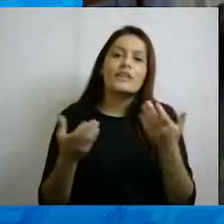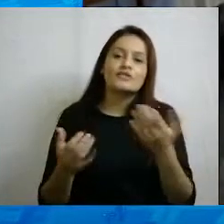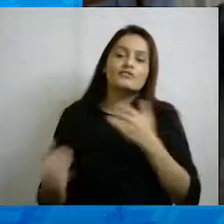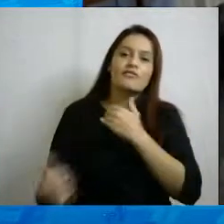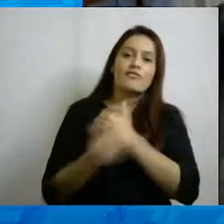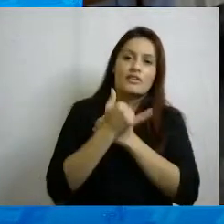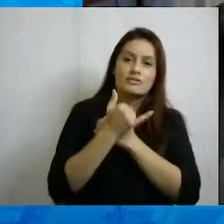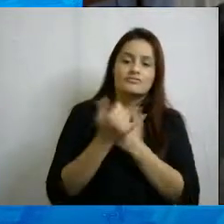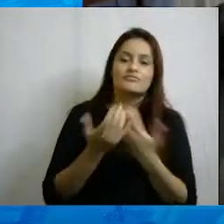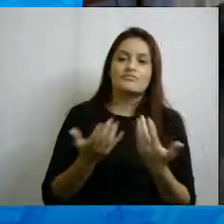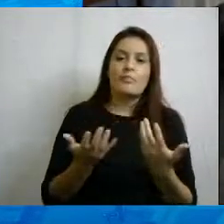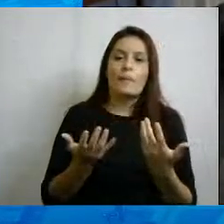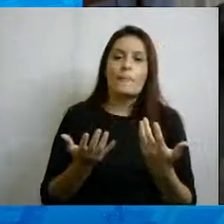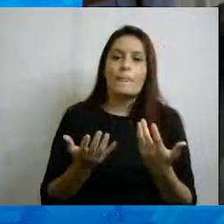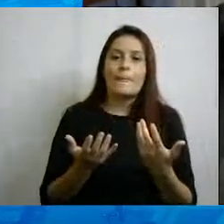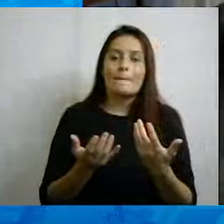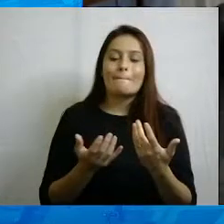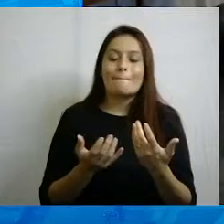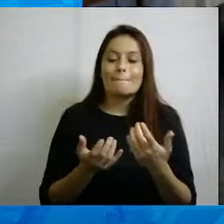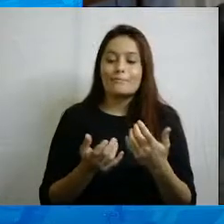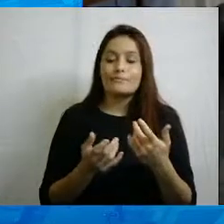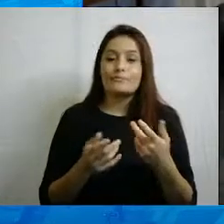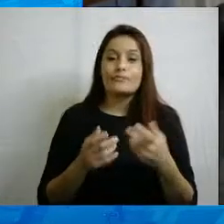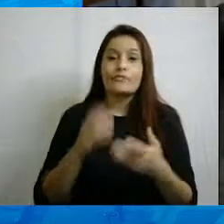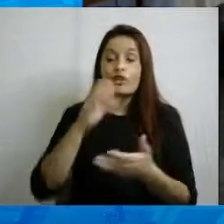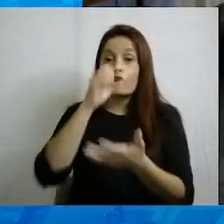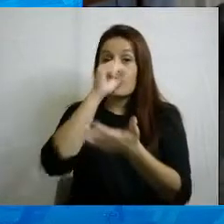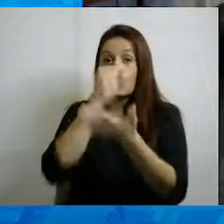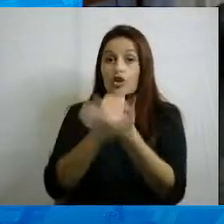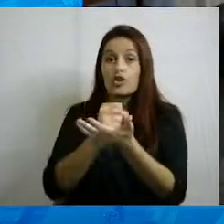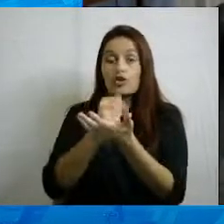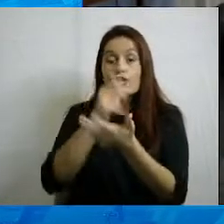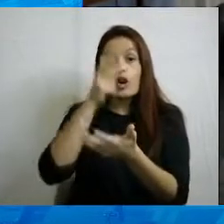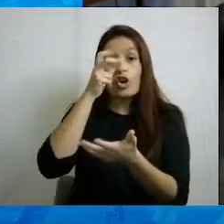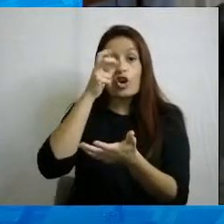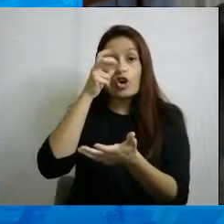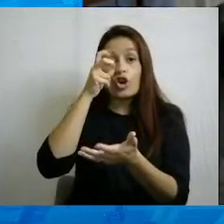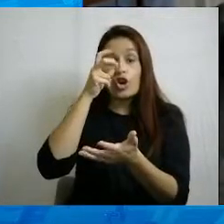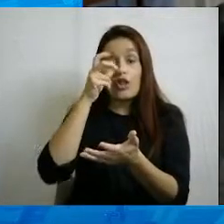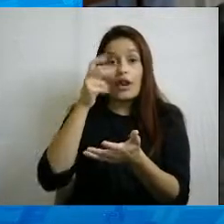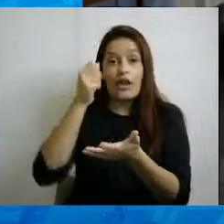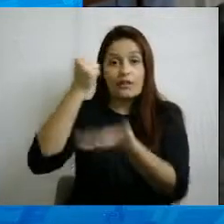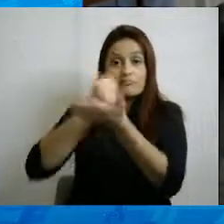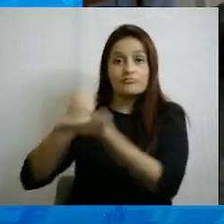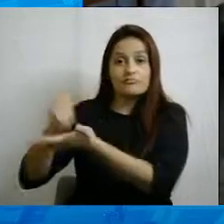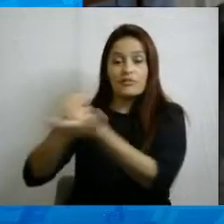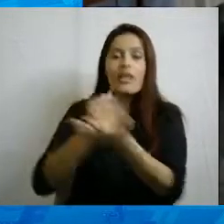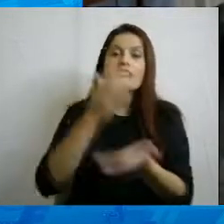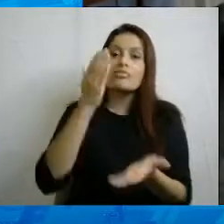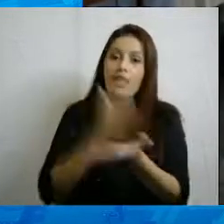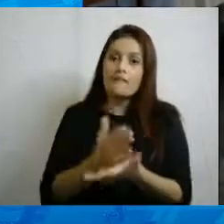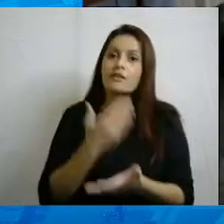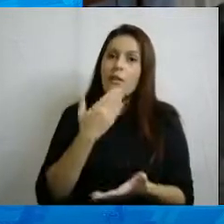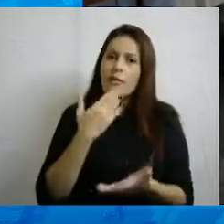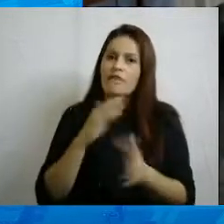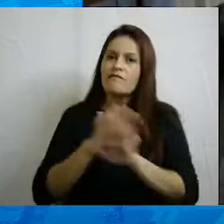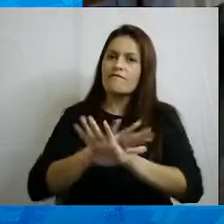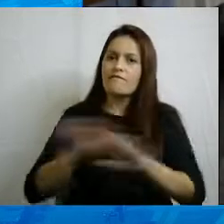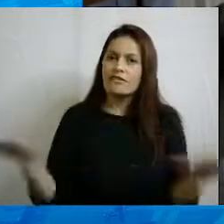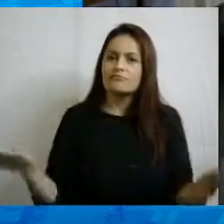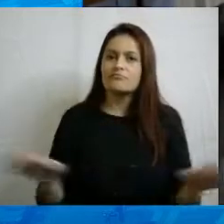estafa, claramente que las notarías también tienen que frenar eso, y el conservador con la